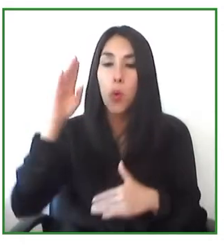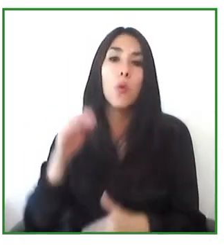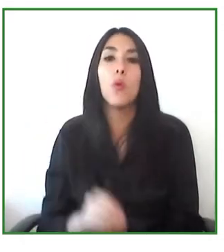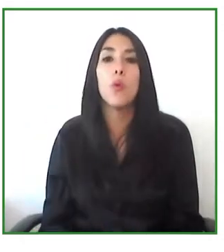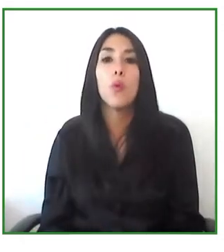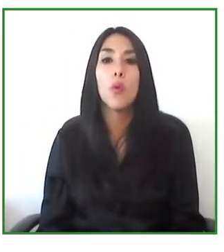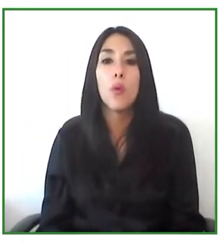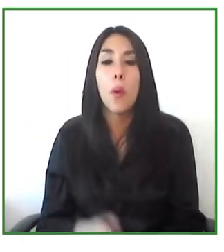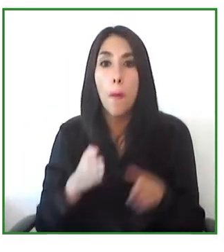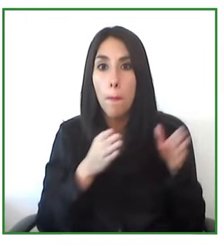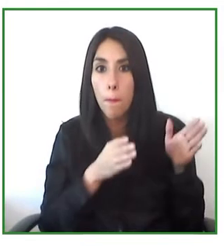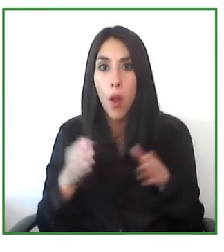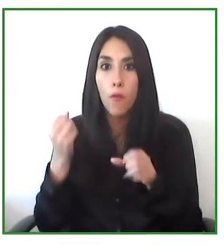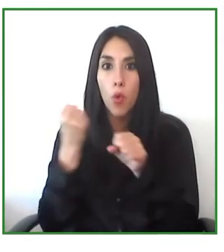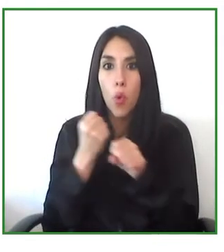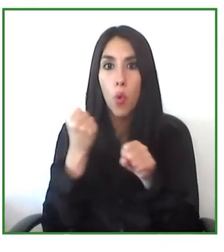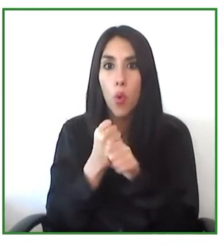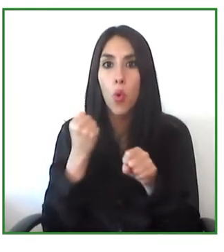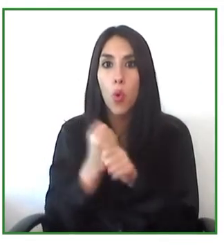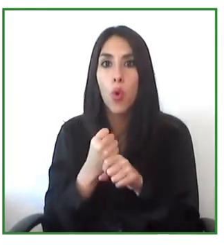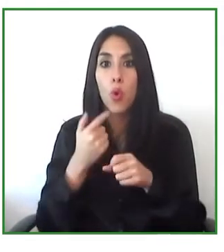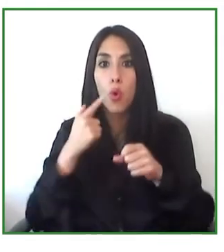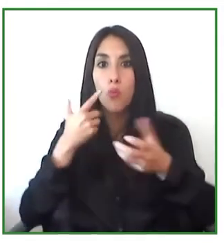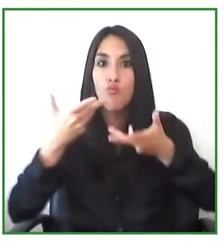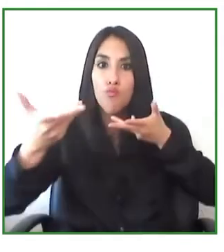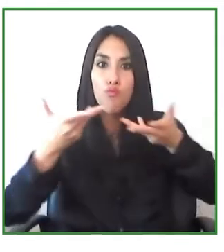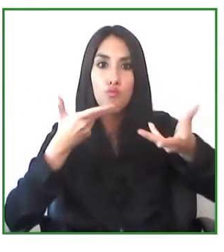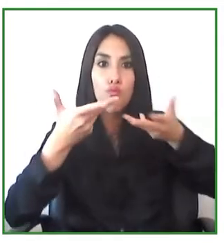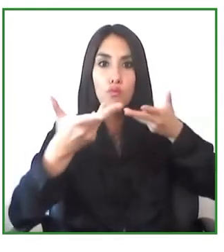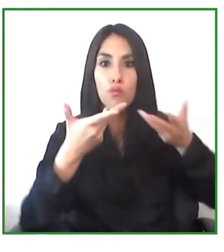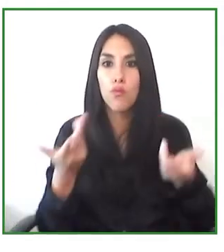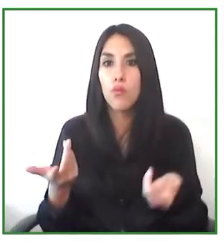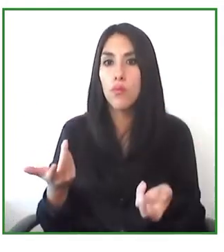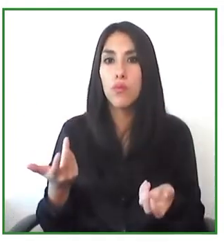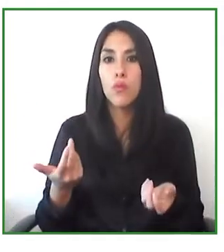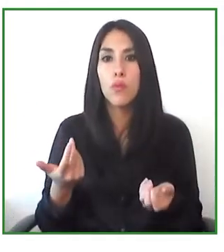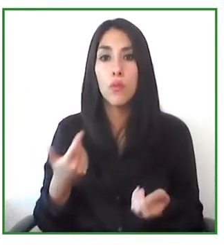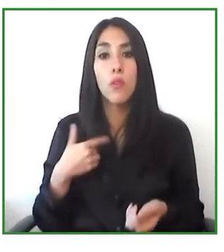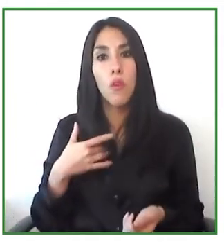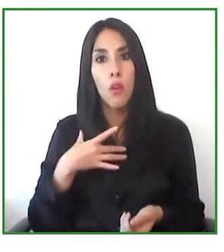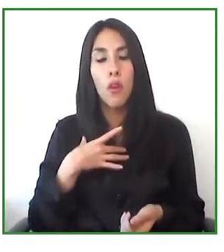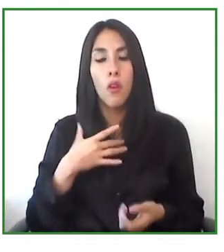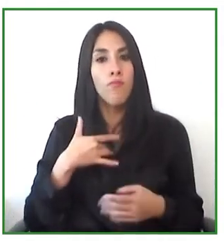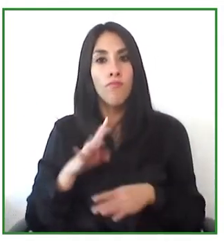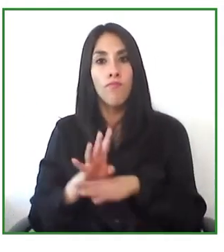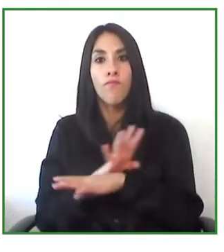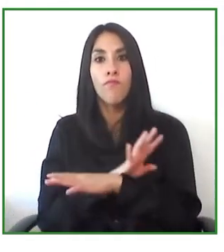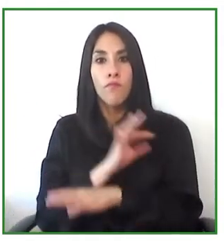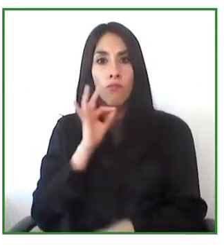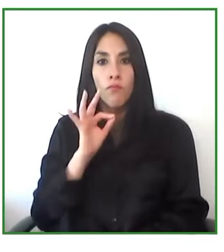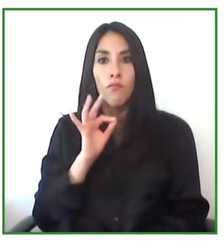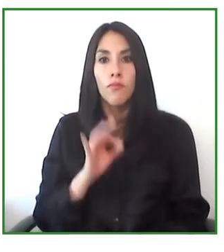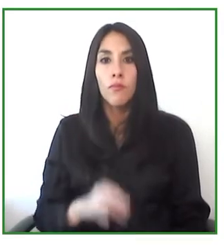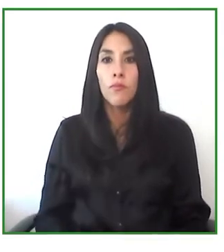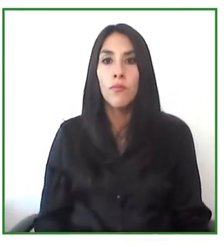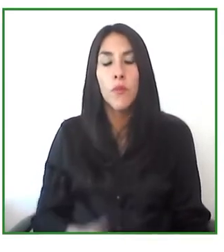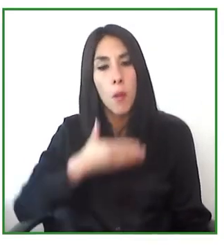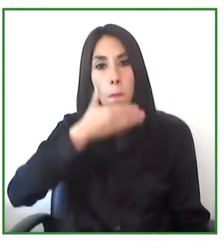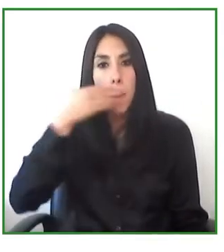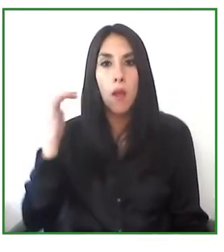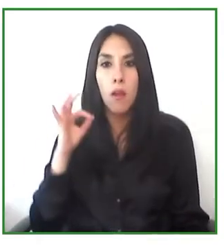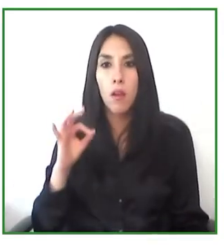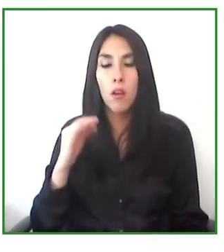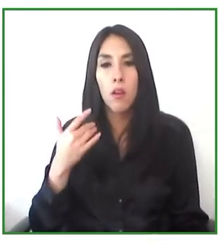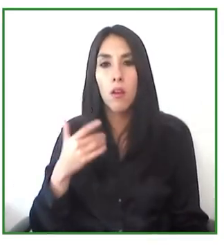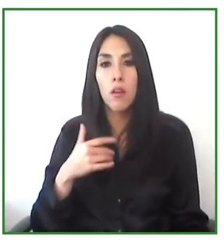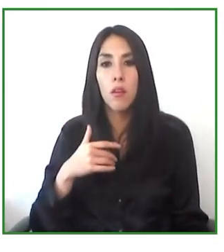social, una mejor autoestima y sentir que son capaces de poder llevar a cabo todo este proceso. Porque la tecnología ha